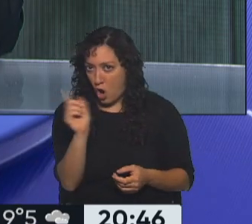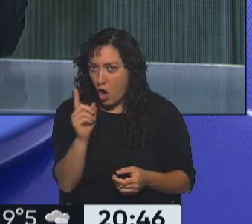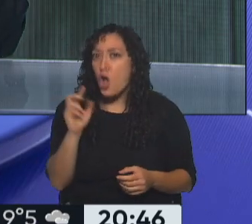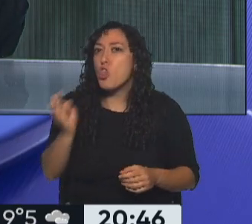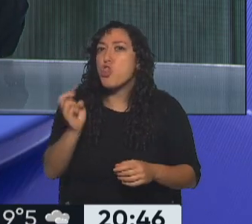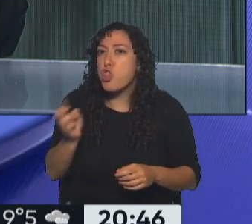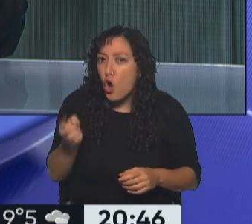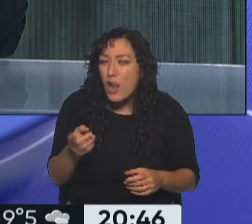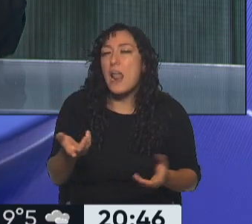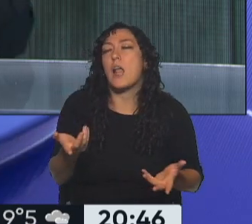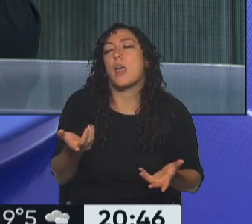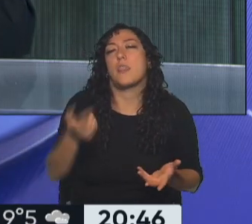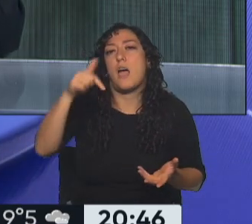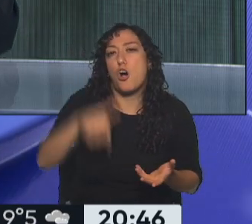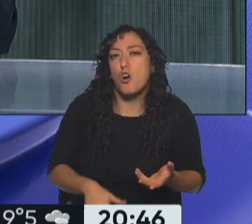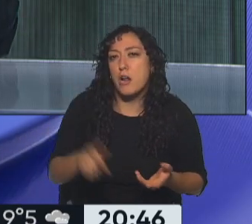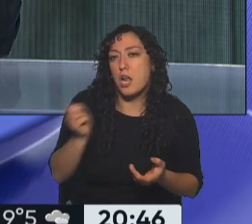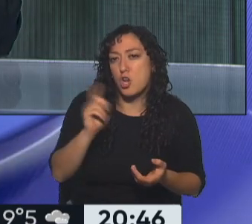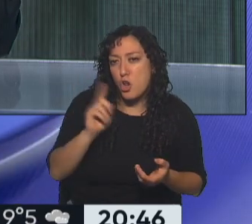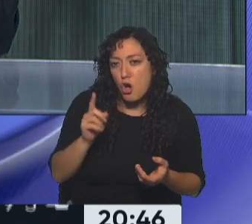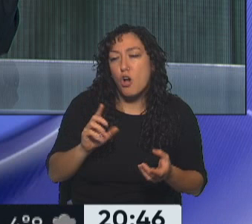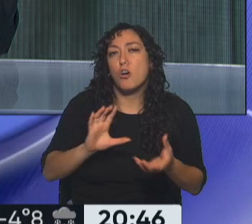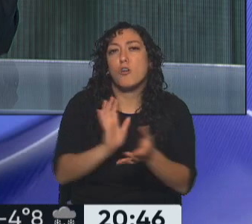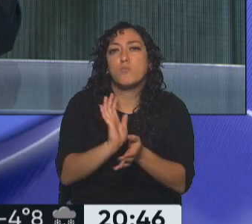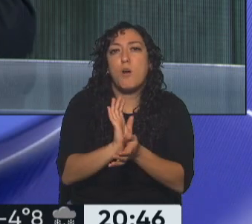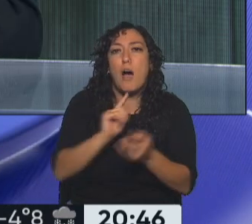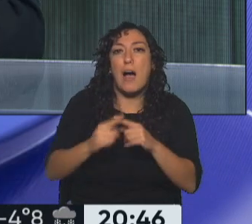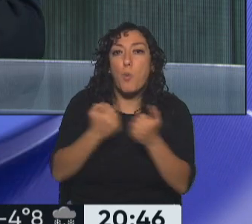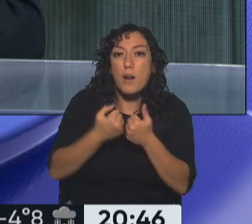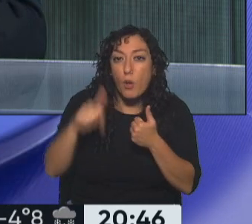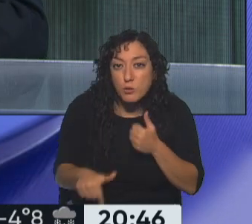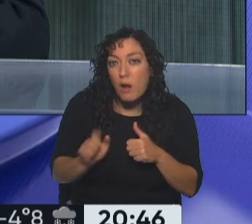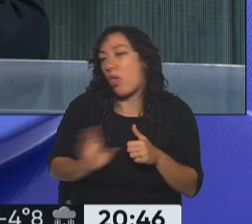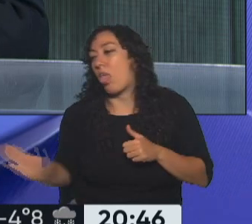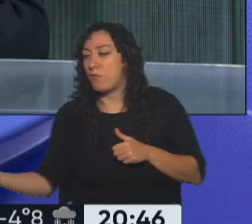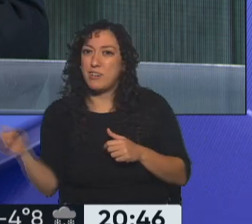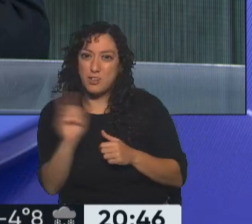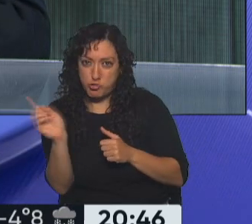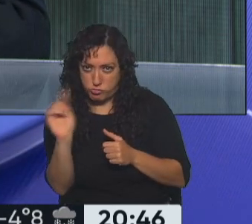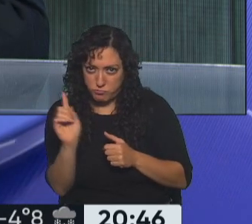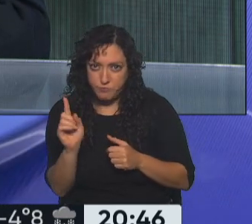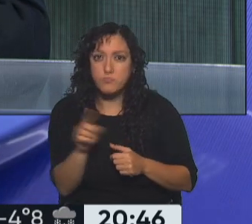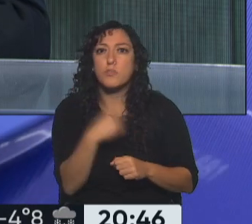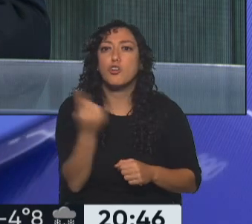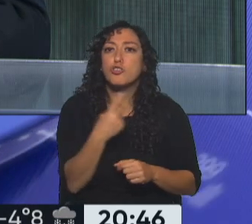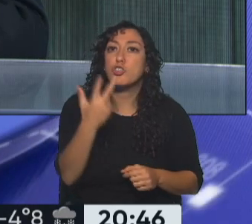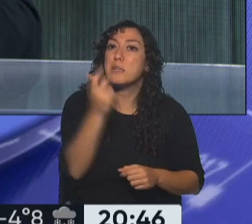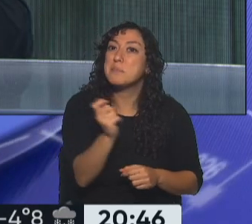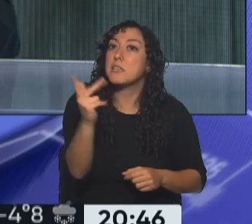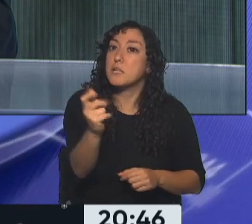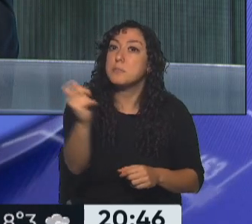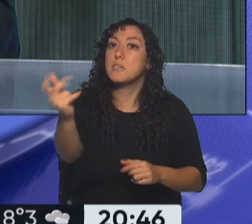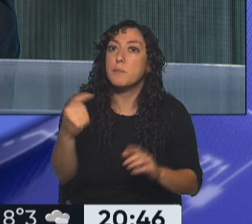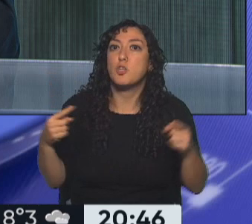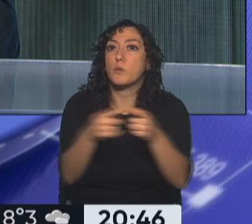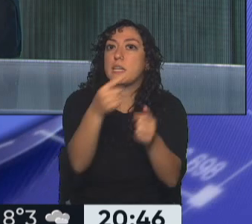ser dólares frescos, de esos que pueden venir por afuera del acuerdo actual. Sí. Pero vos tenés que dar este examen cada 3 meses y el